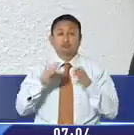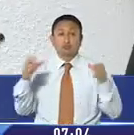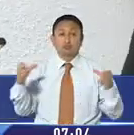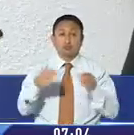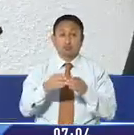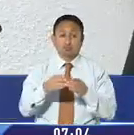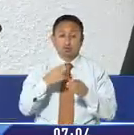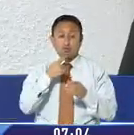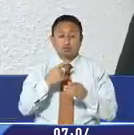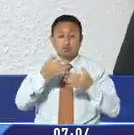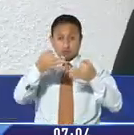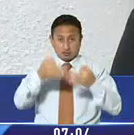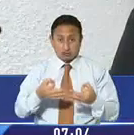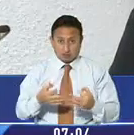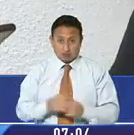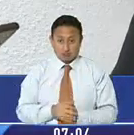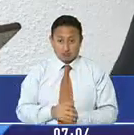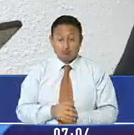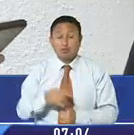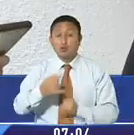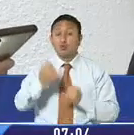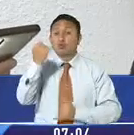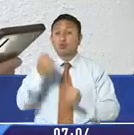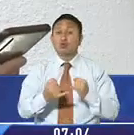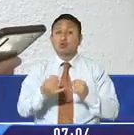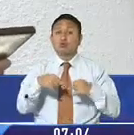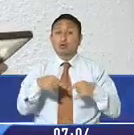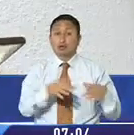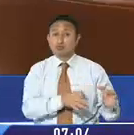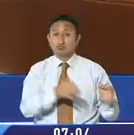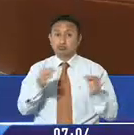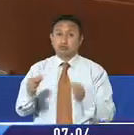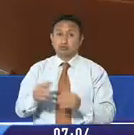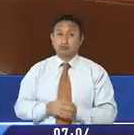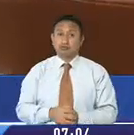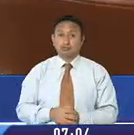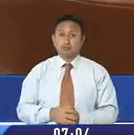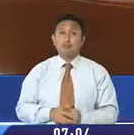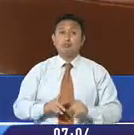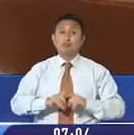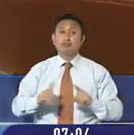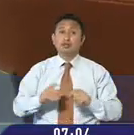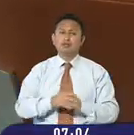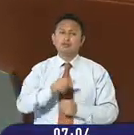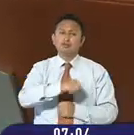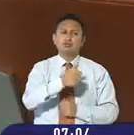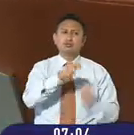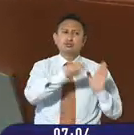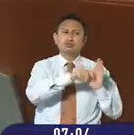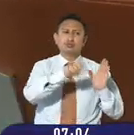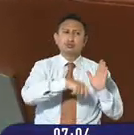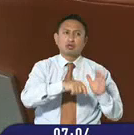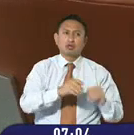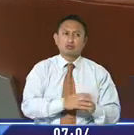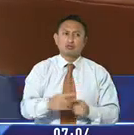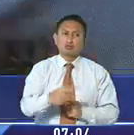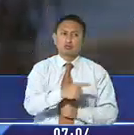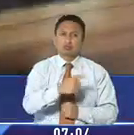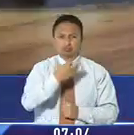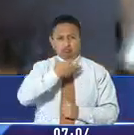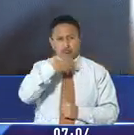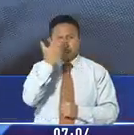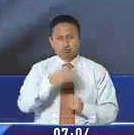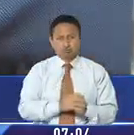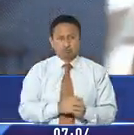muy enfática, que esta es la última ocasión en que se difiere. Sin embargo, a otras defensas técnicas genera malestar el hecho que la audiencia